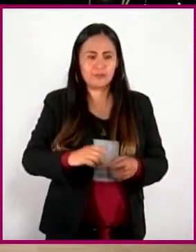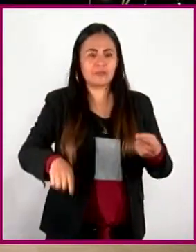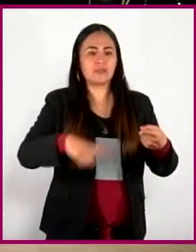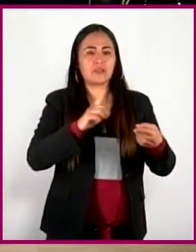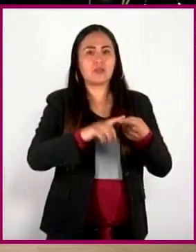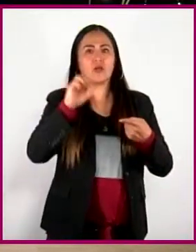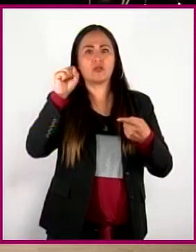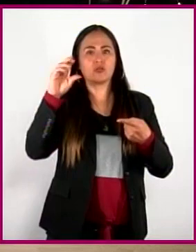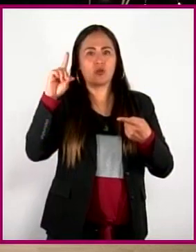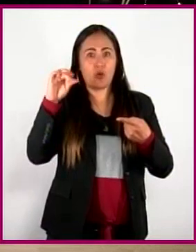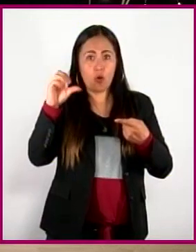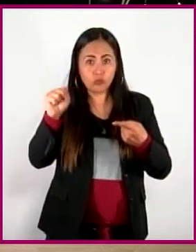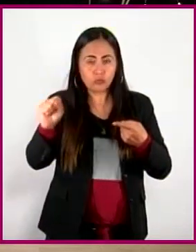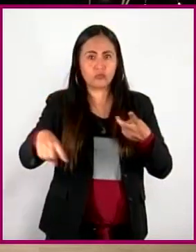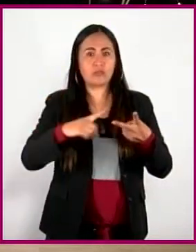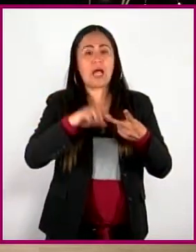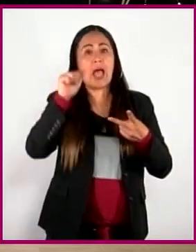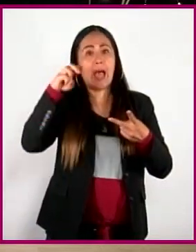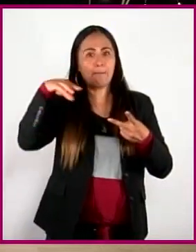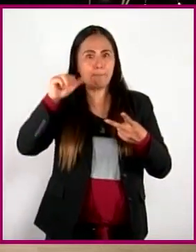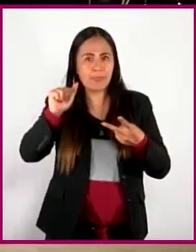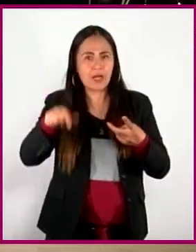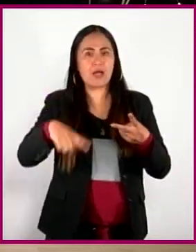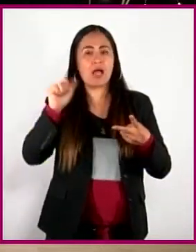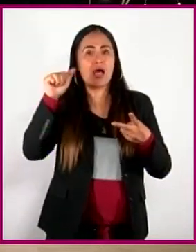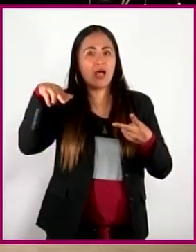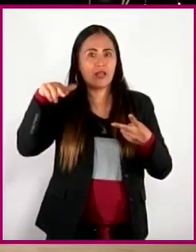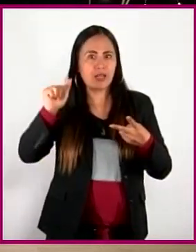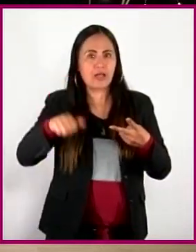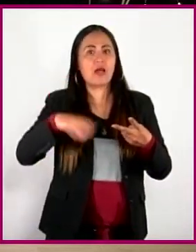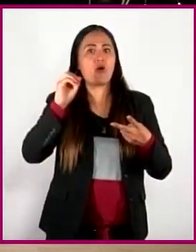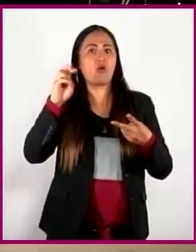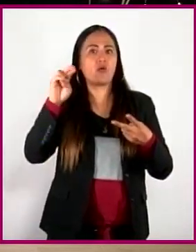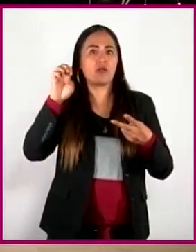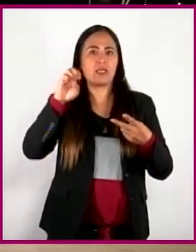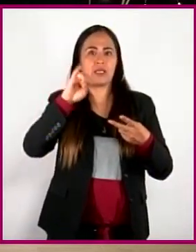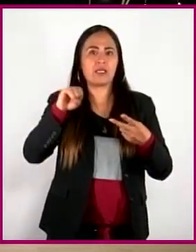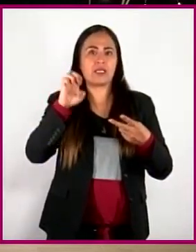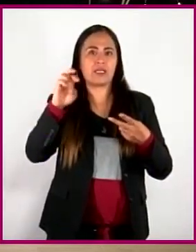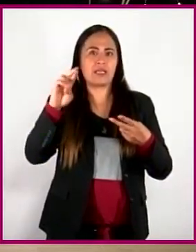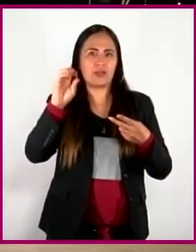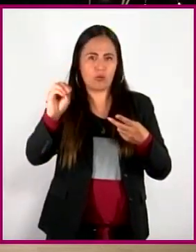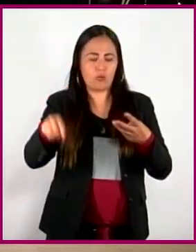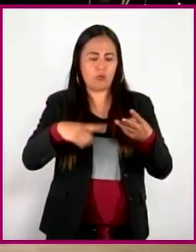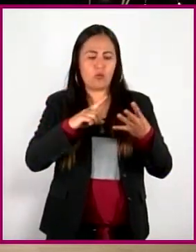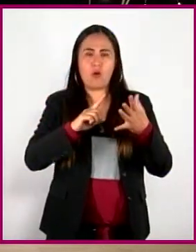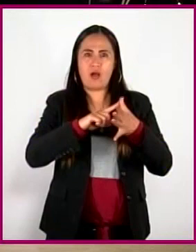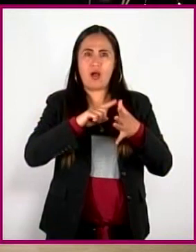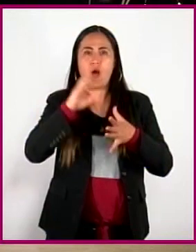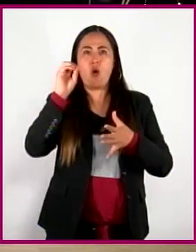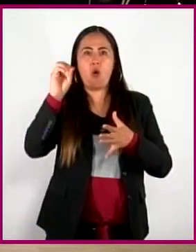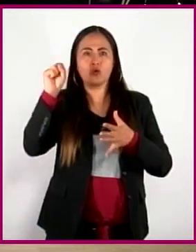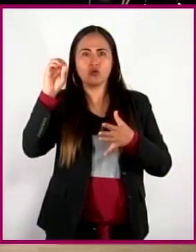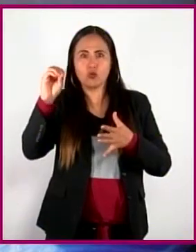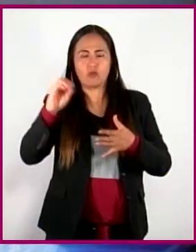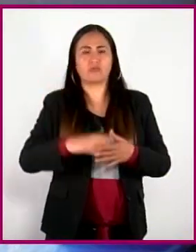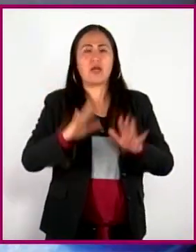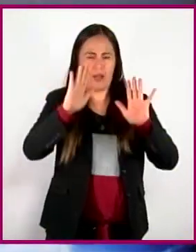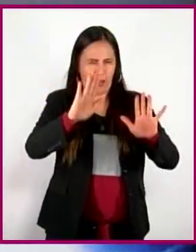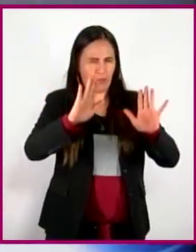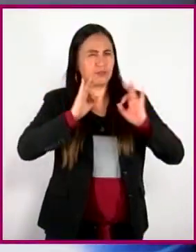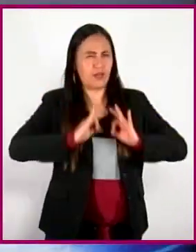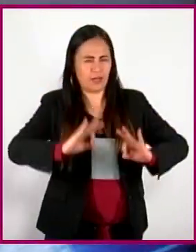Son solos, ama, ana, orejero y oso. Uf, a ver, con